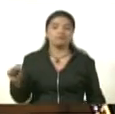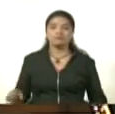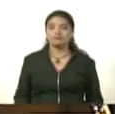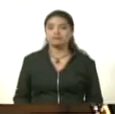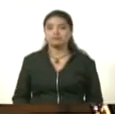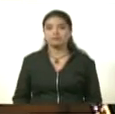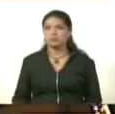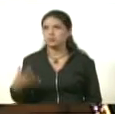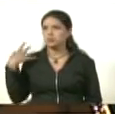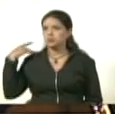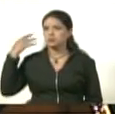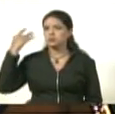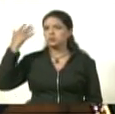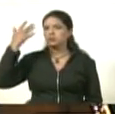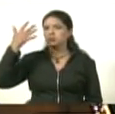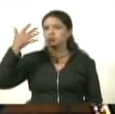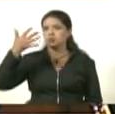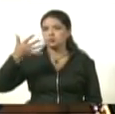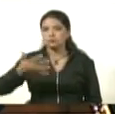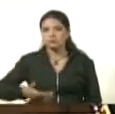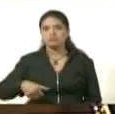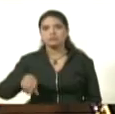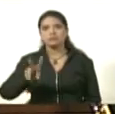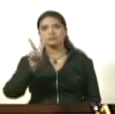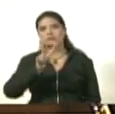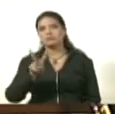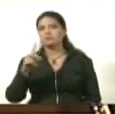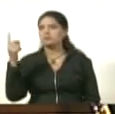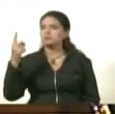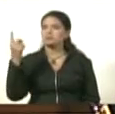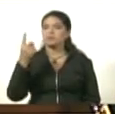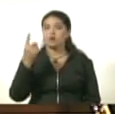la historia de Venezuela. Una persona desde un helicóptero,